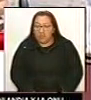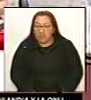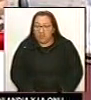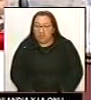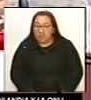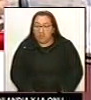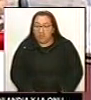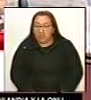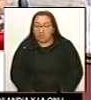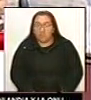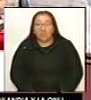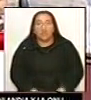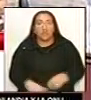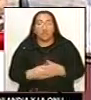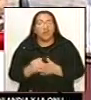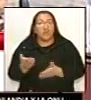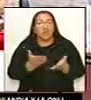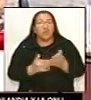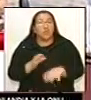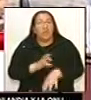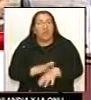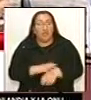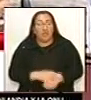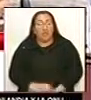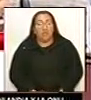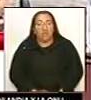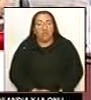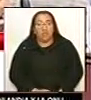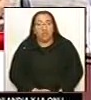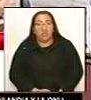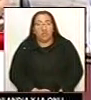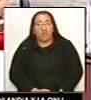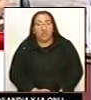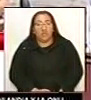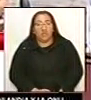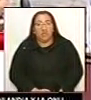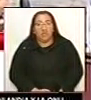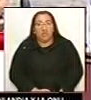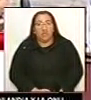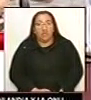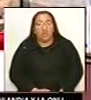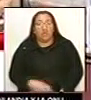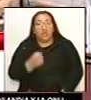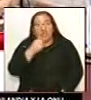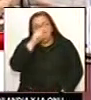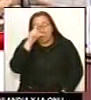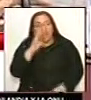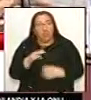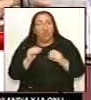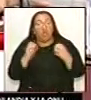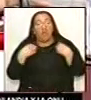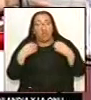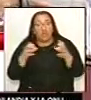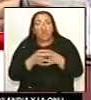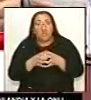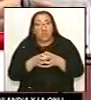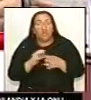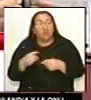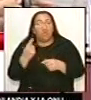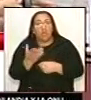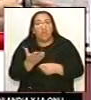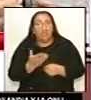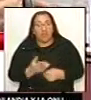áreas usuarias, los servicios médicos, servicios de enfermería, los departamentos,